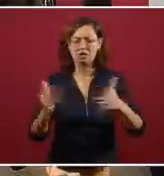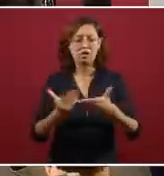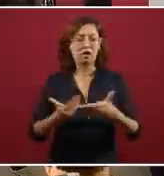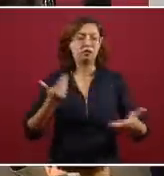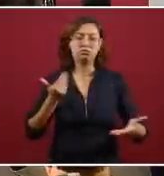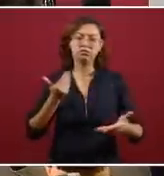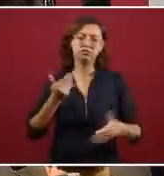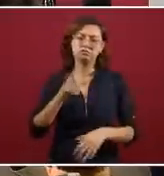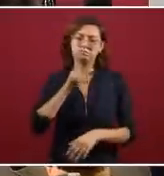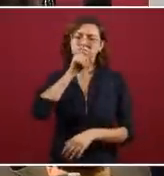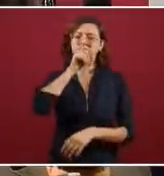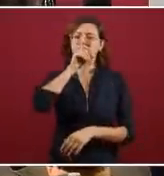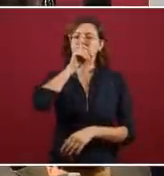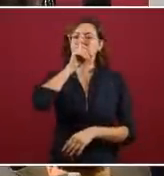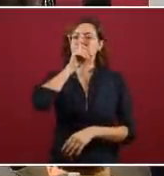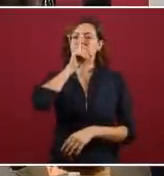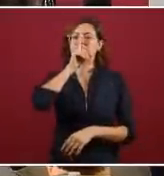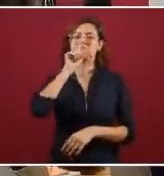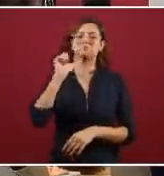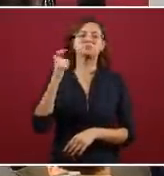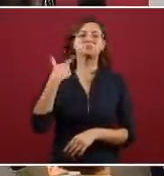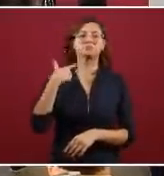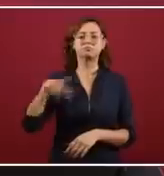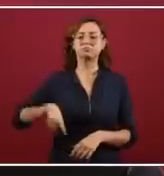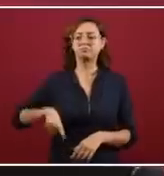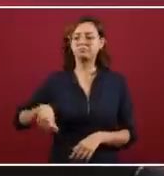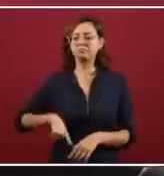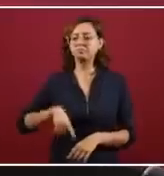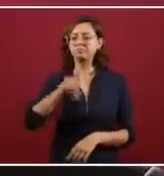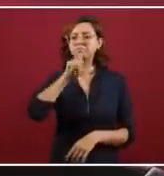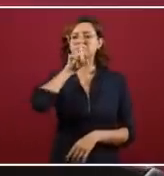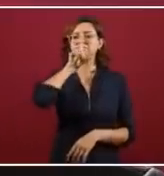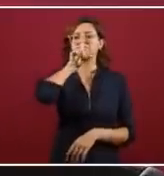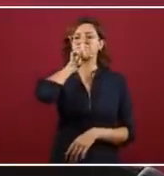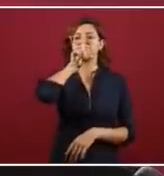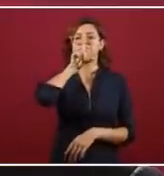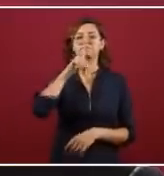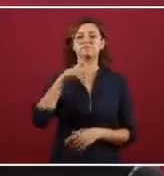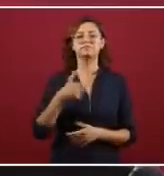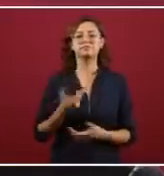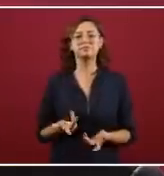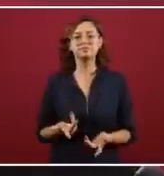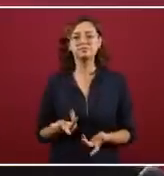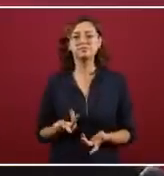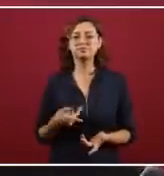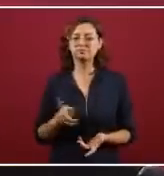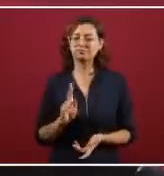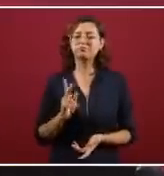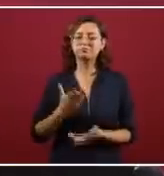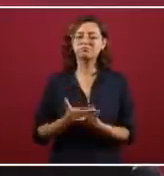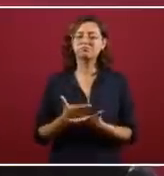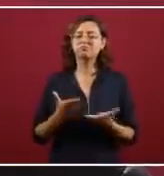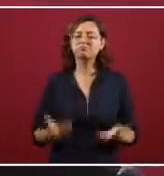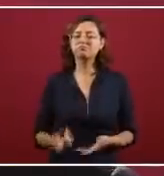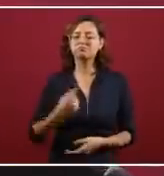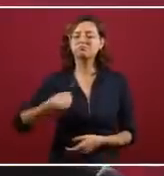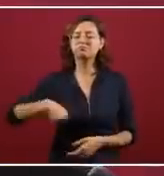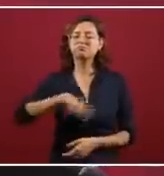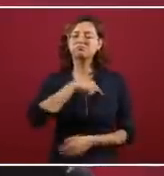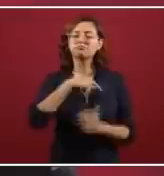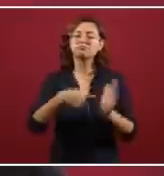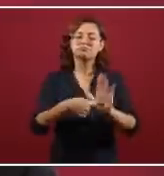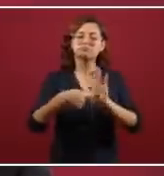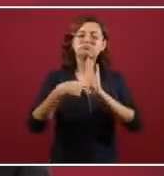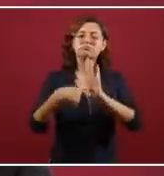acostumbraba, ¿sí? Porque son cosas que para nosotros cuentan mucho, tienen